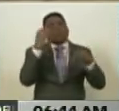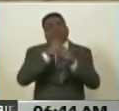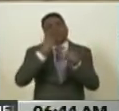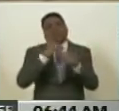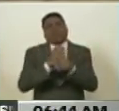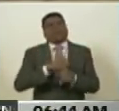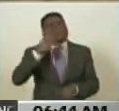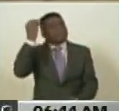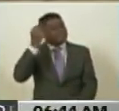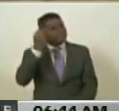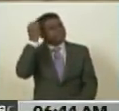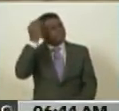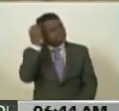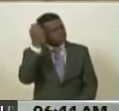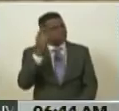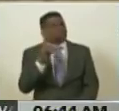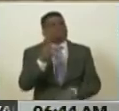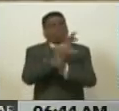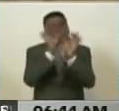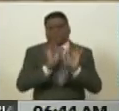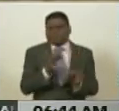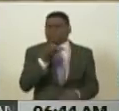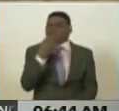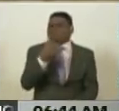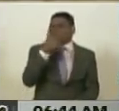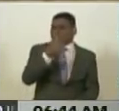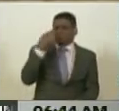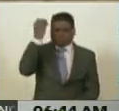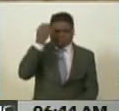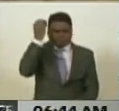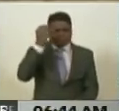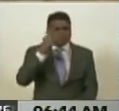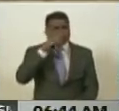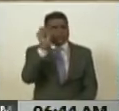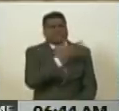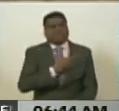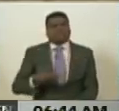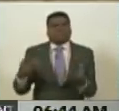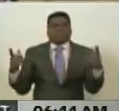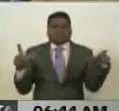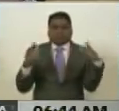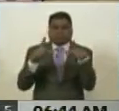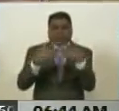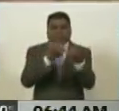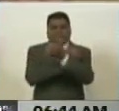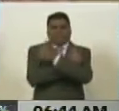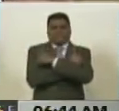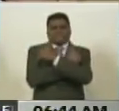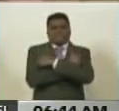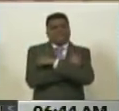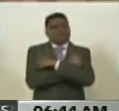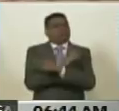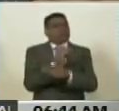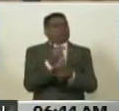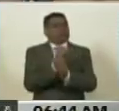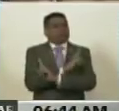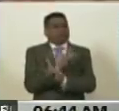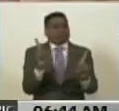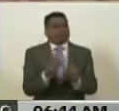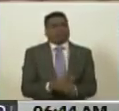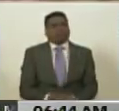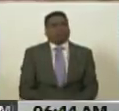como en forma correcta lo ha expresado el presidente de la República, Nicolás Maduro Moros, en la reducción del índice de desocupados a un mínimo histórico que todavía no hemos